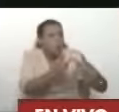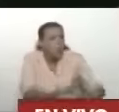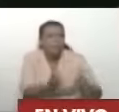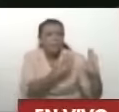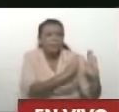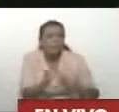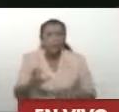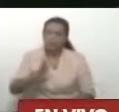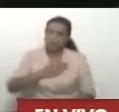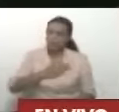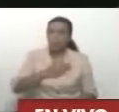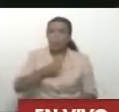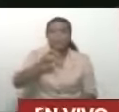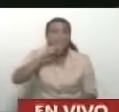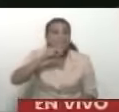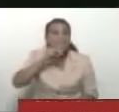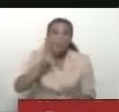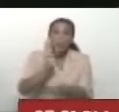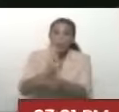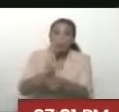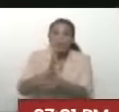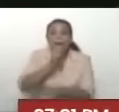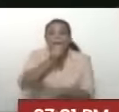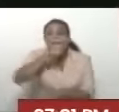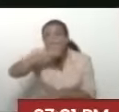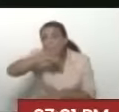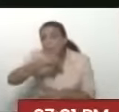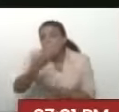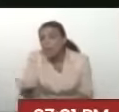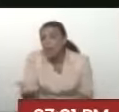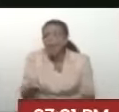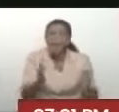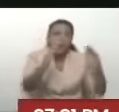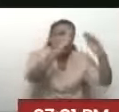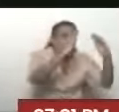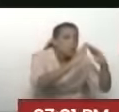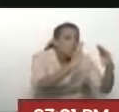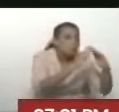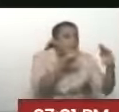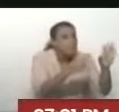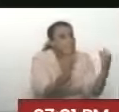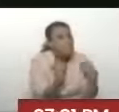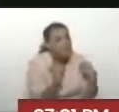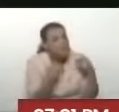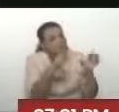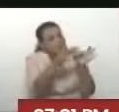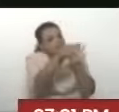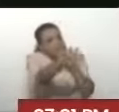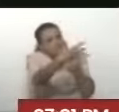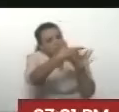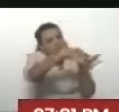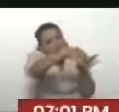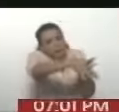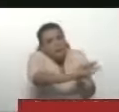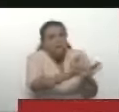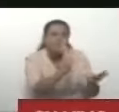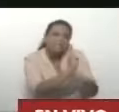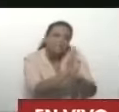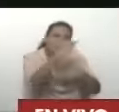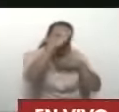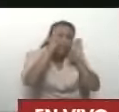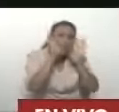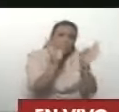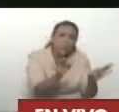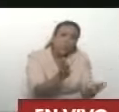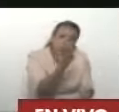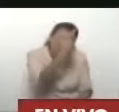programa Somos Nietos, cuidar a nuestros adultos mayores, cuidar a esos abuelitos que están por allí, que necesitan esa atención, y